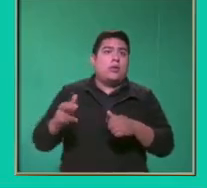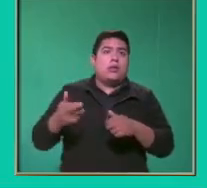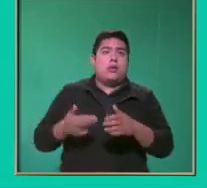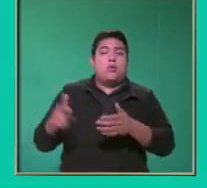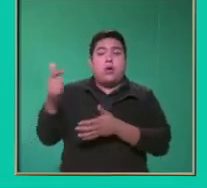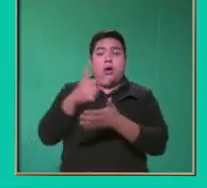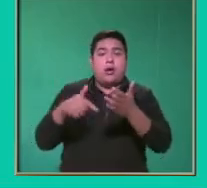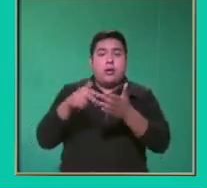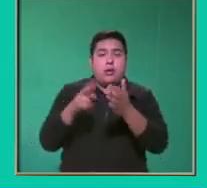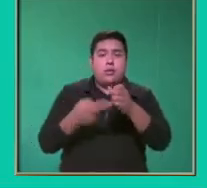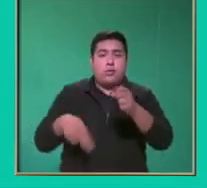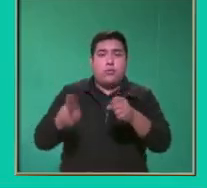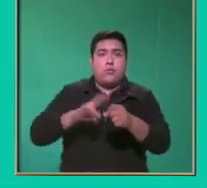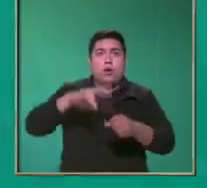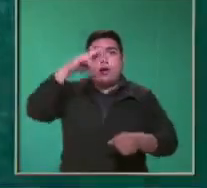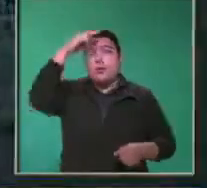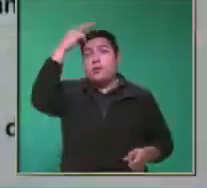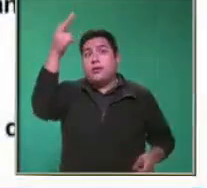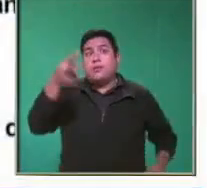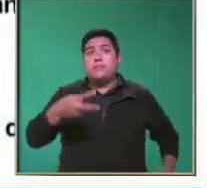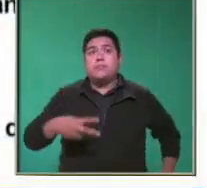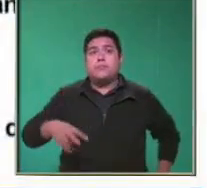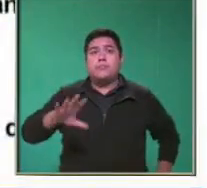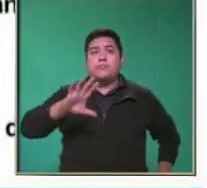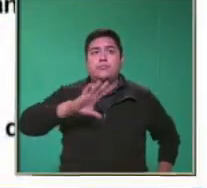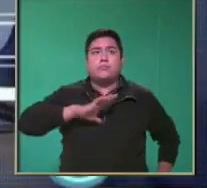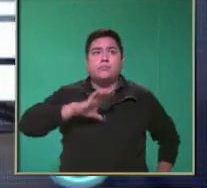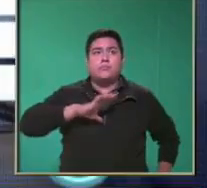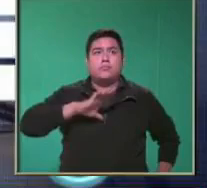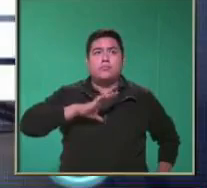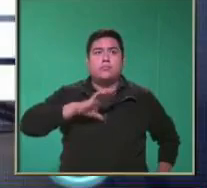regiones naturales de México.